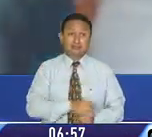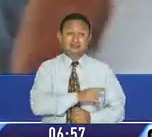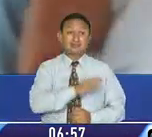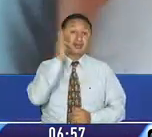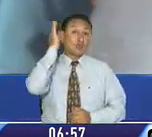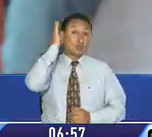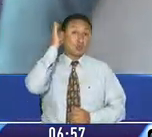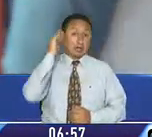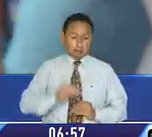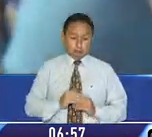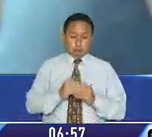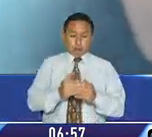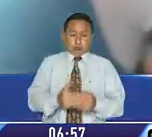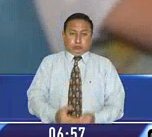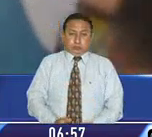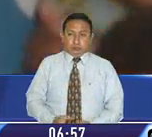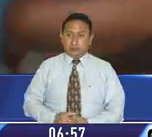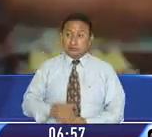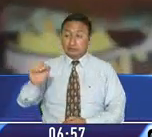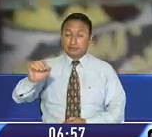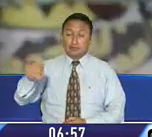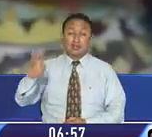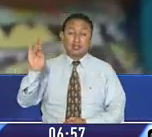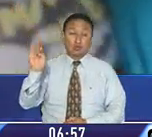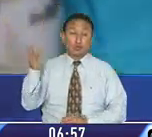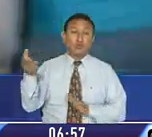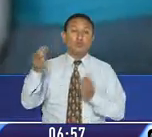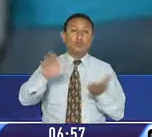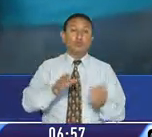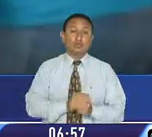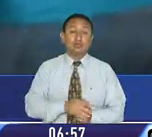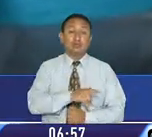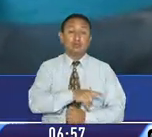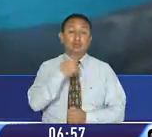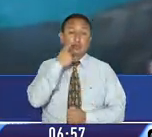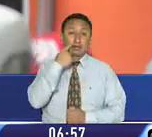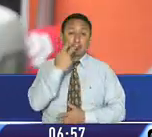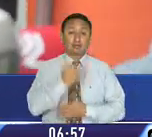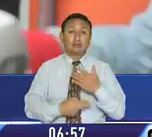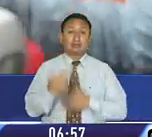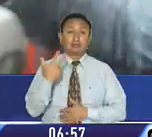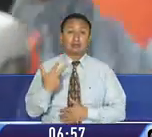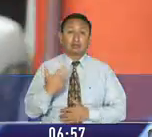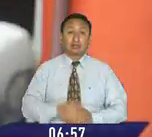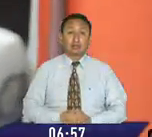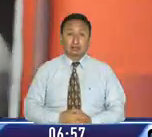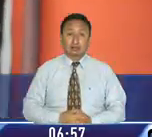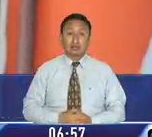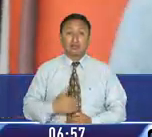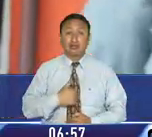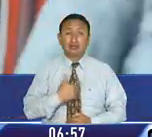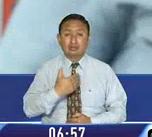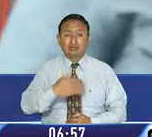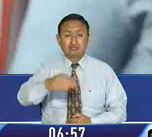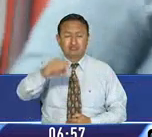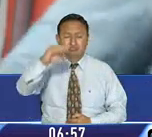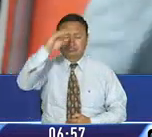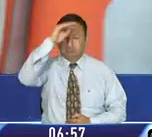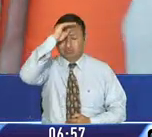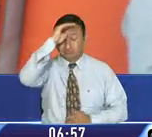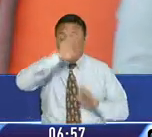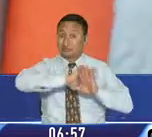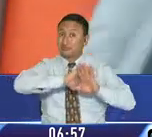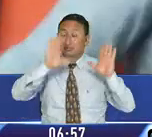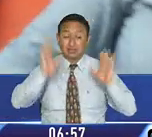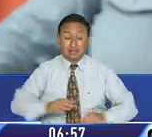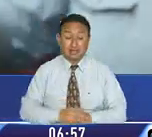de gestación le confirmaron el fallecimiento de su esposo, padre de sus tres hijos. ¡Estoy cansada, Dios mío! ¡Estamos cansados de